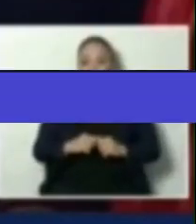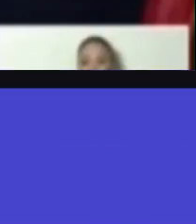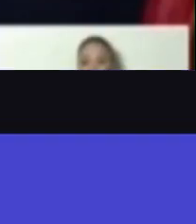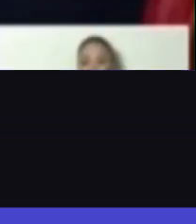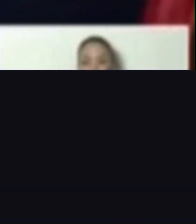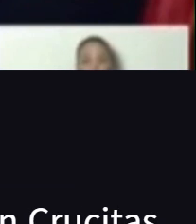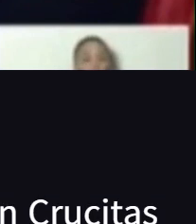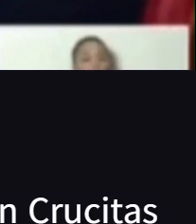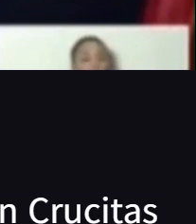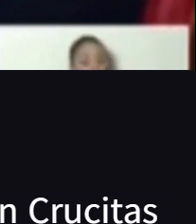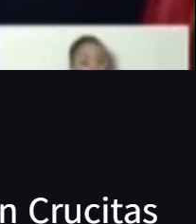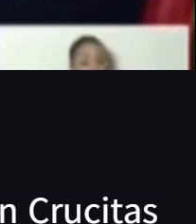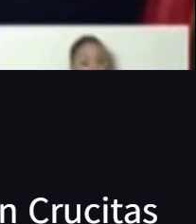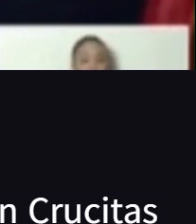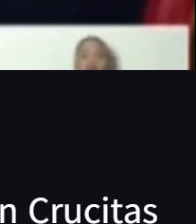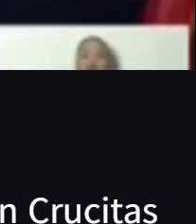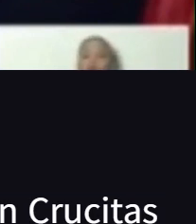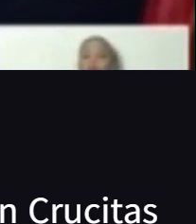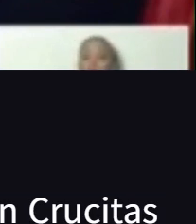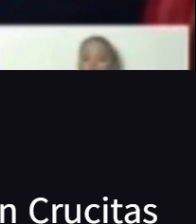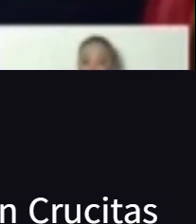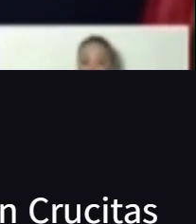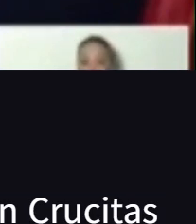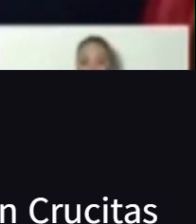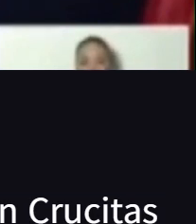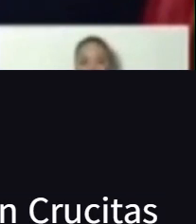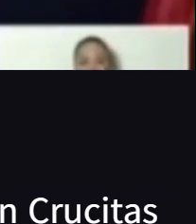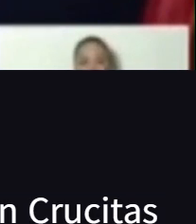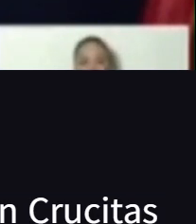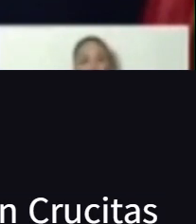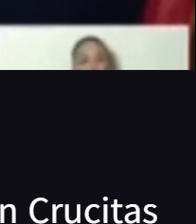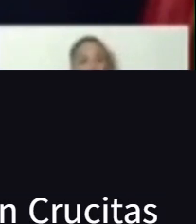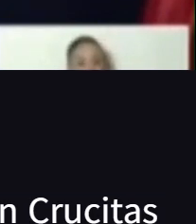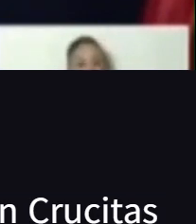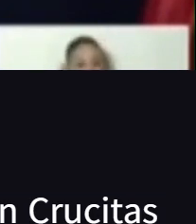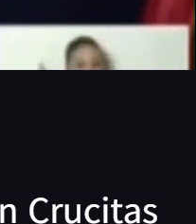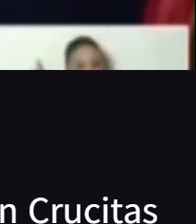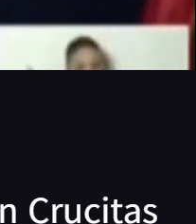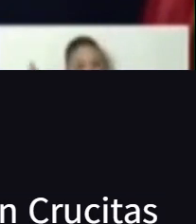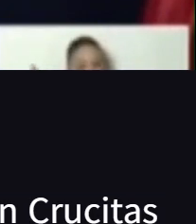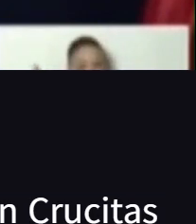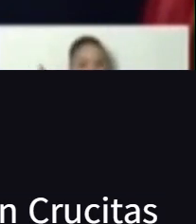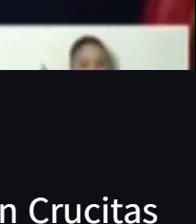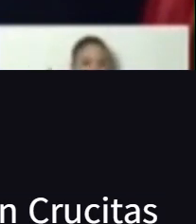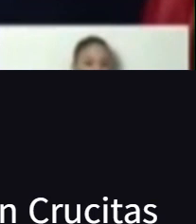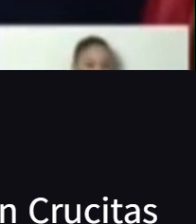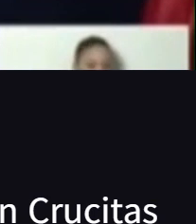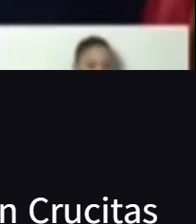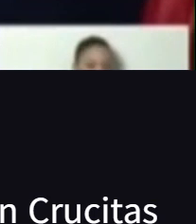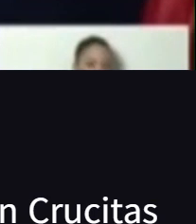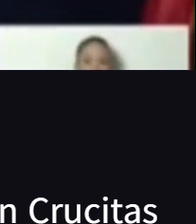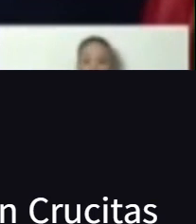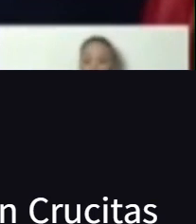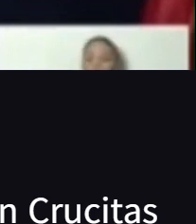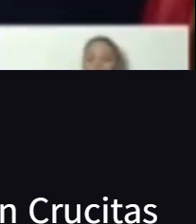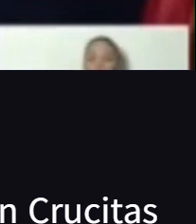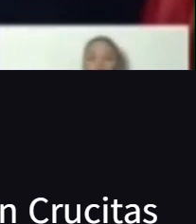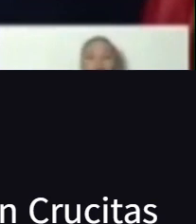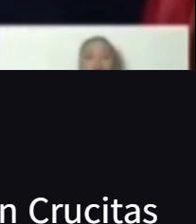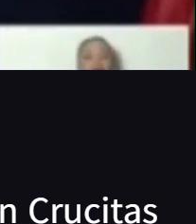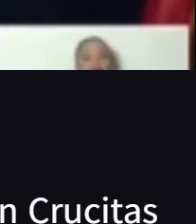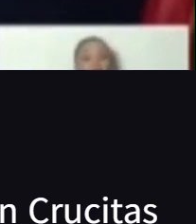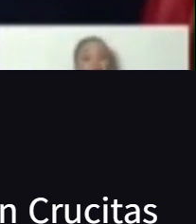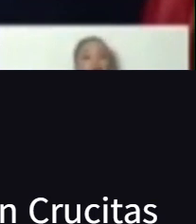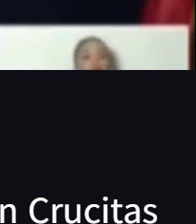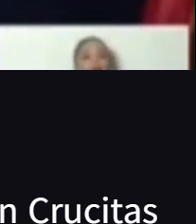hoy firmé junto con los jerarcas correspondientes una declaratoria de